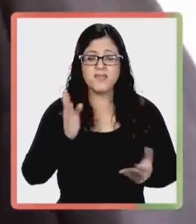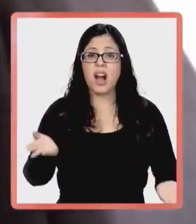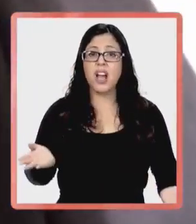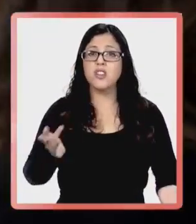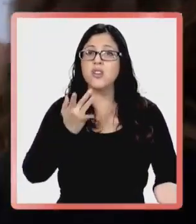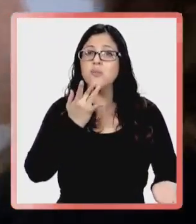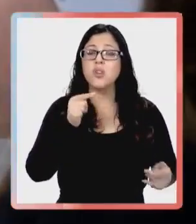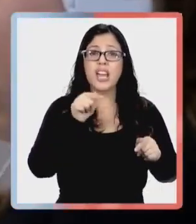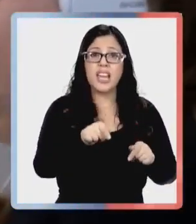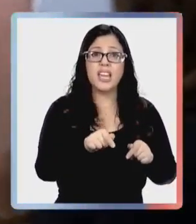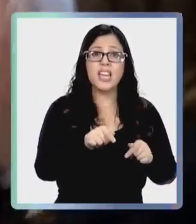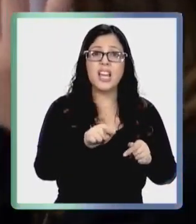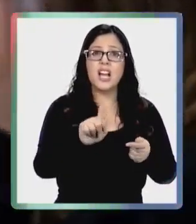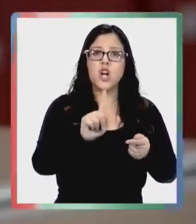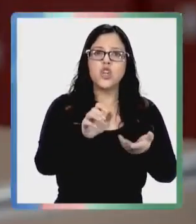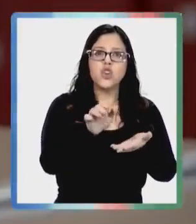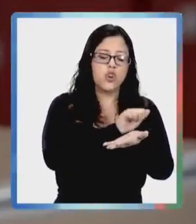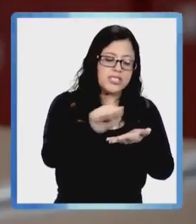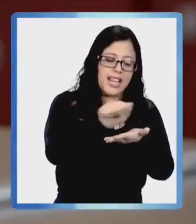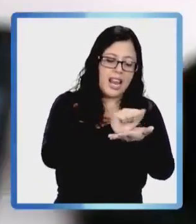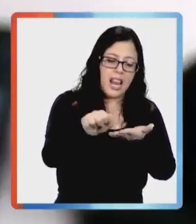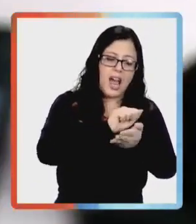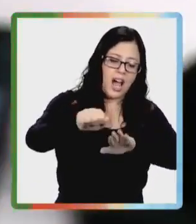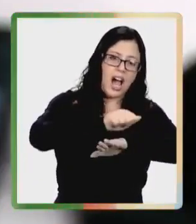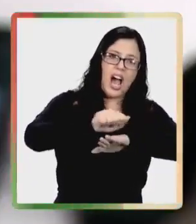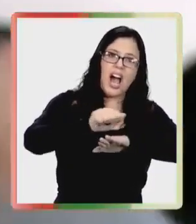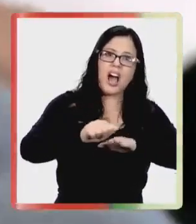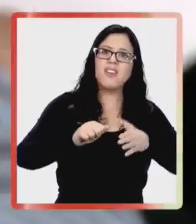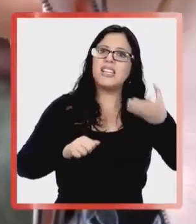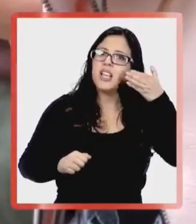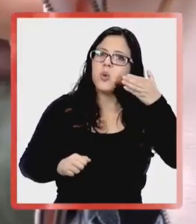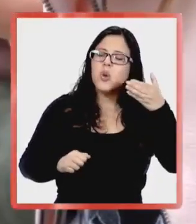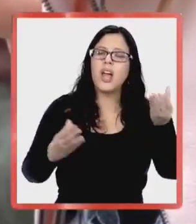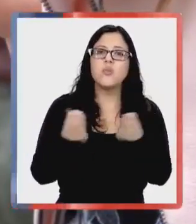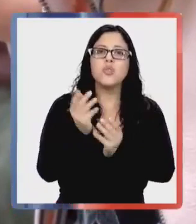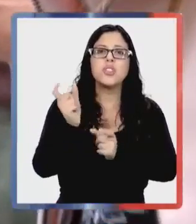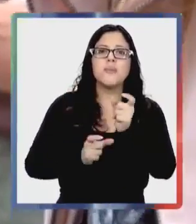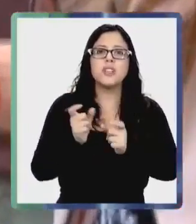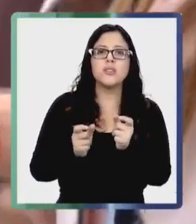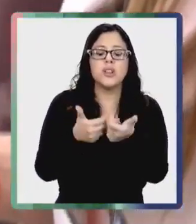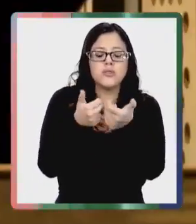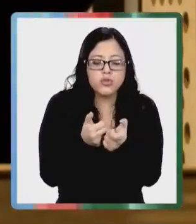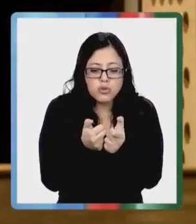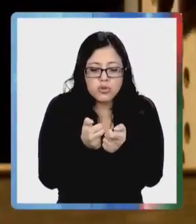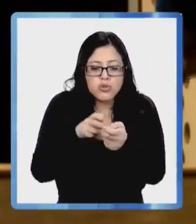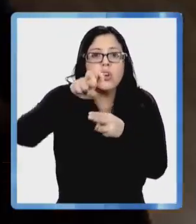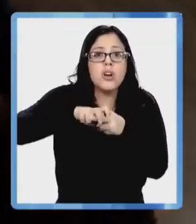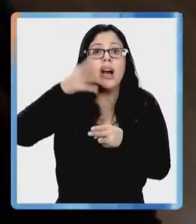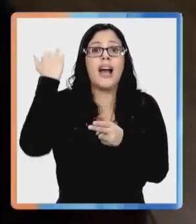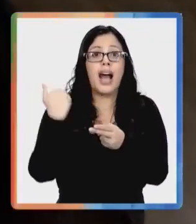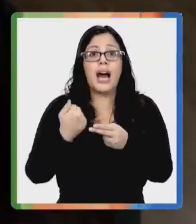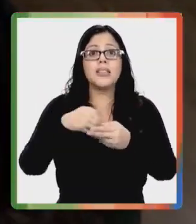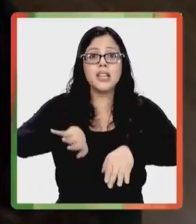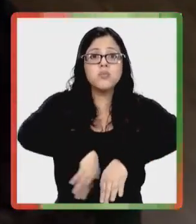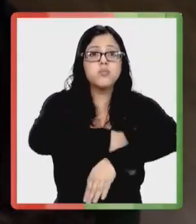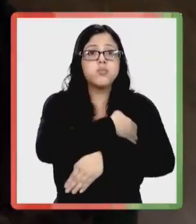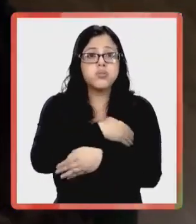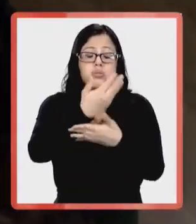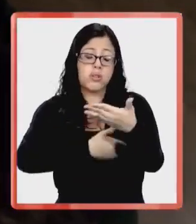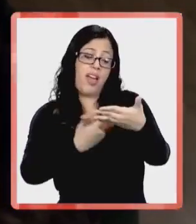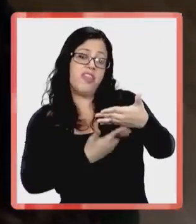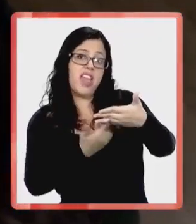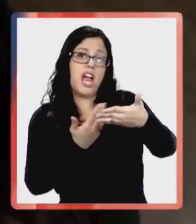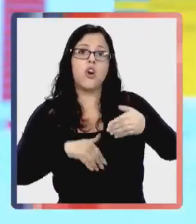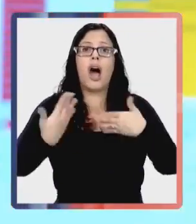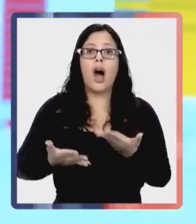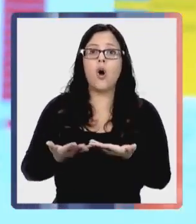Porque no se lava el teléfono celular. Mucha gente lo lleva al baño, antes se llevaba al diario, ahora se lleva